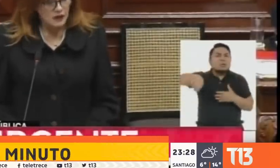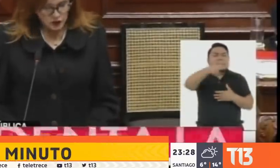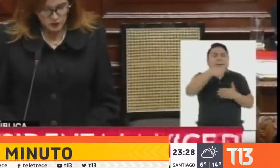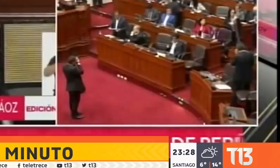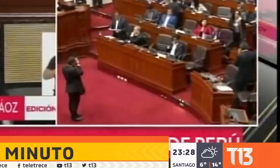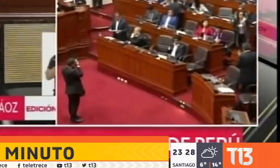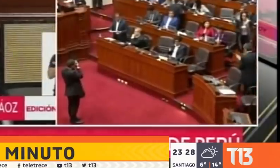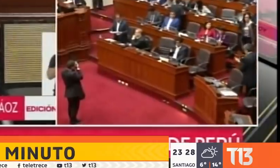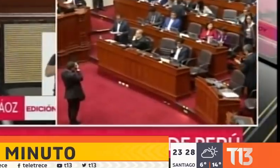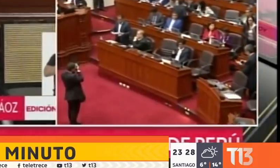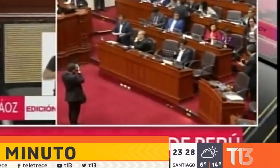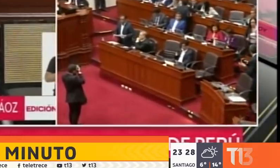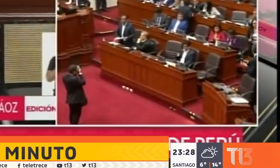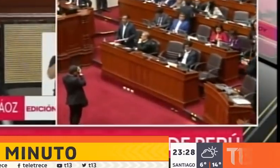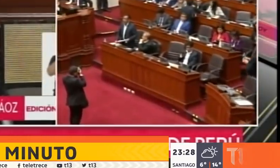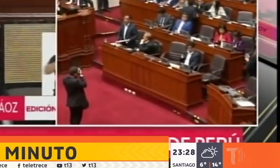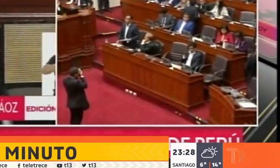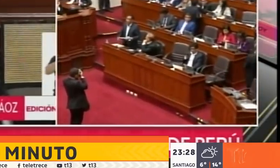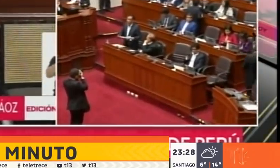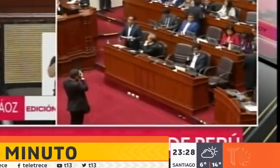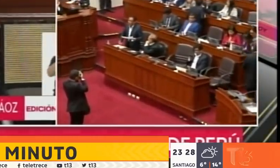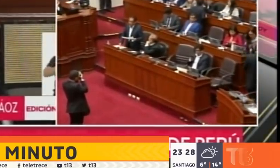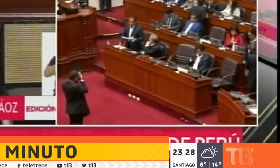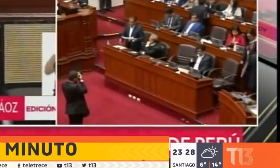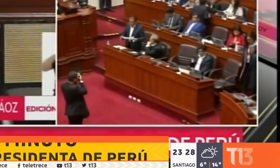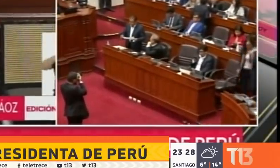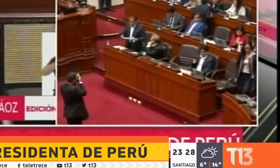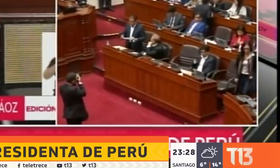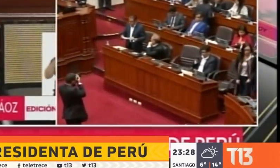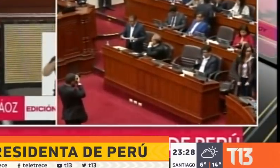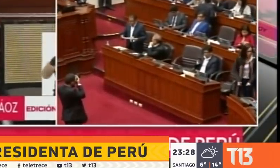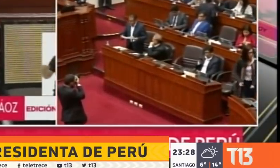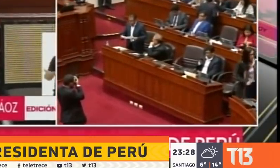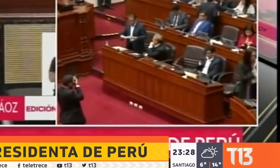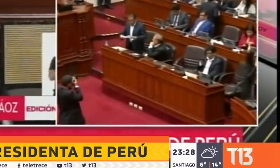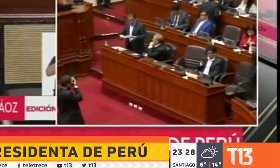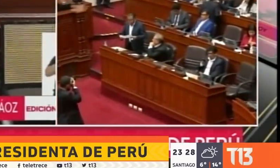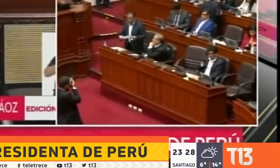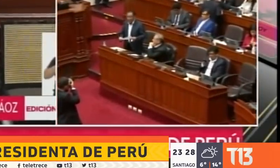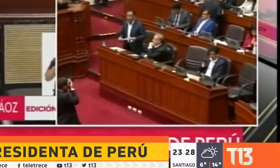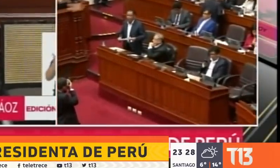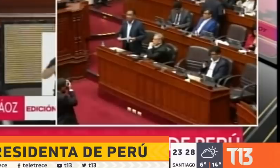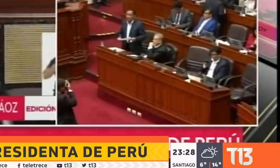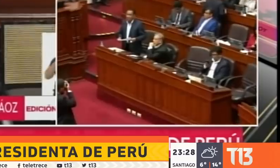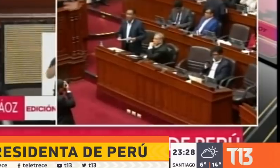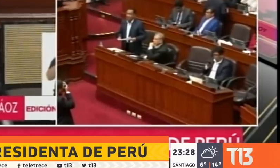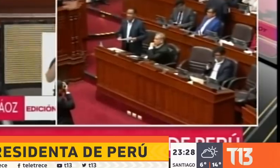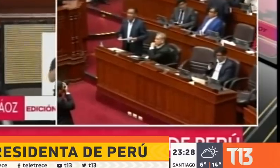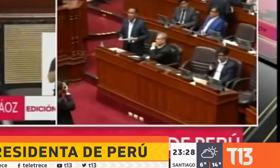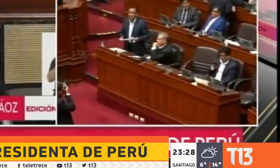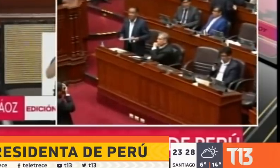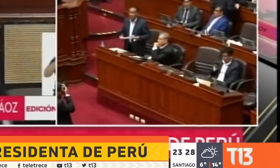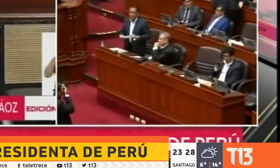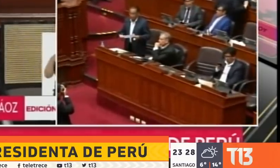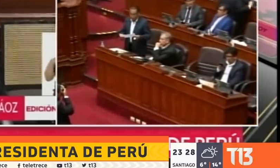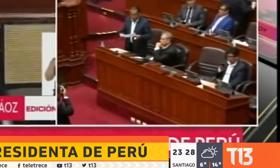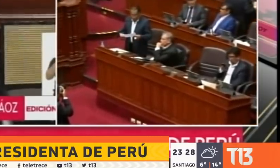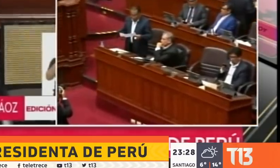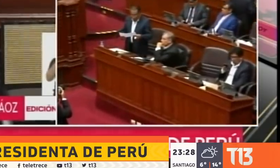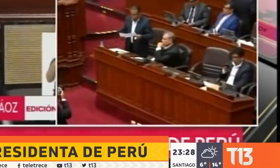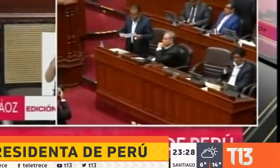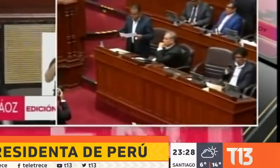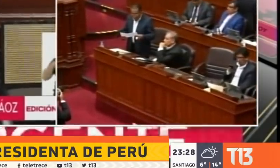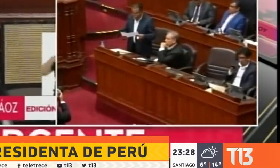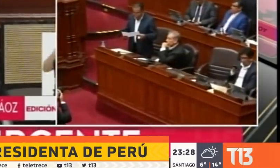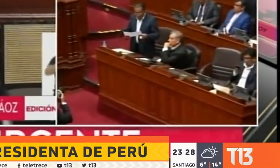que si se daba este escenario el congreso realiza primero la elección de los magistrados del tribunal constitucional antes de recibir a del solar como